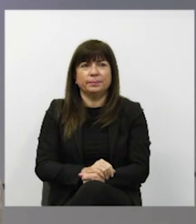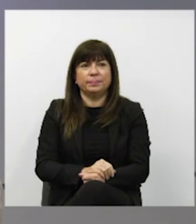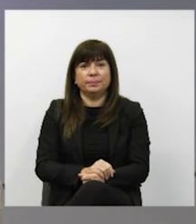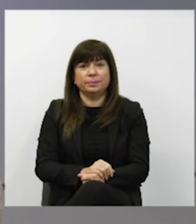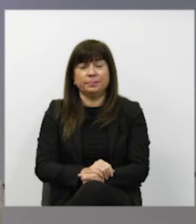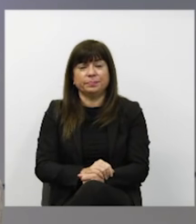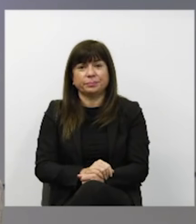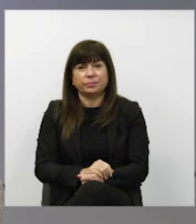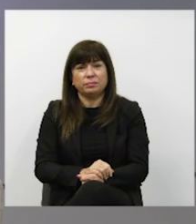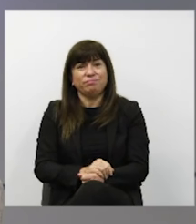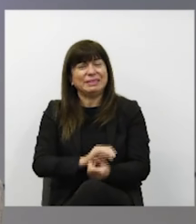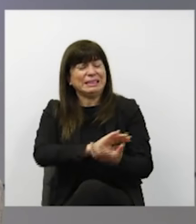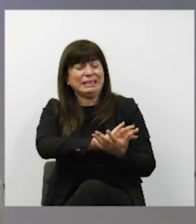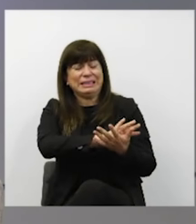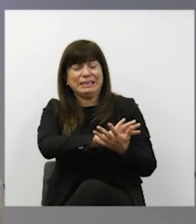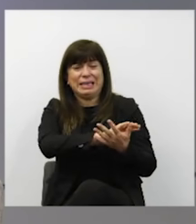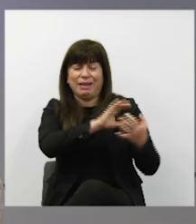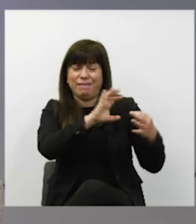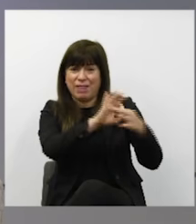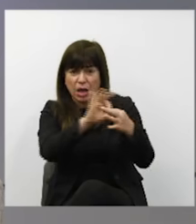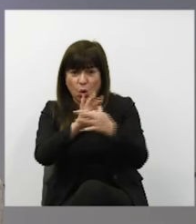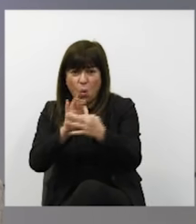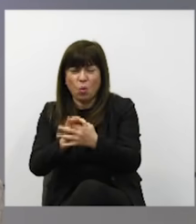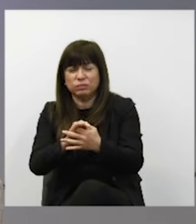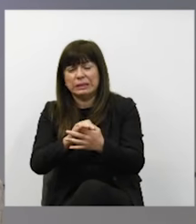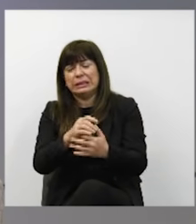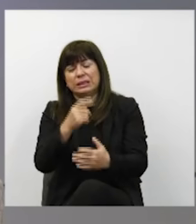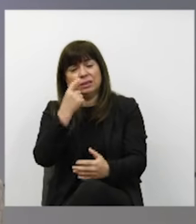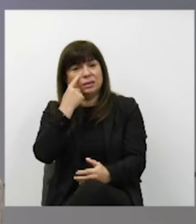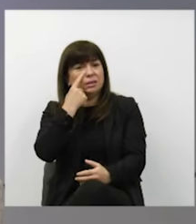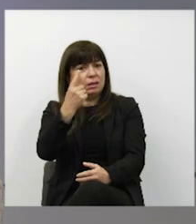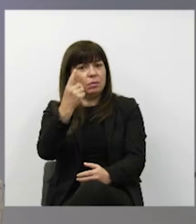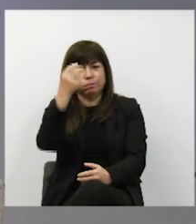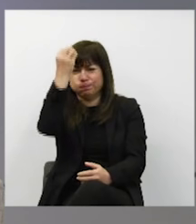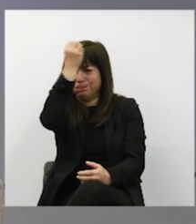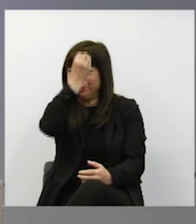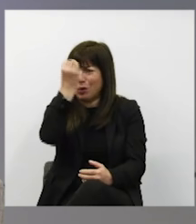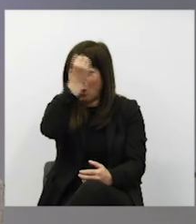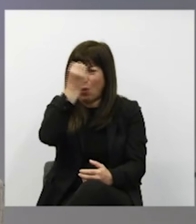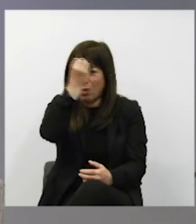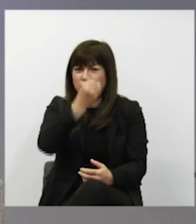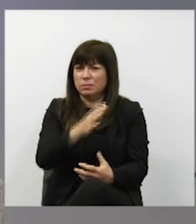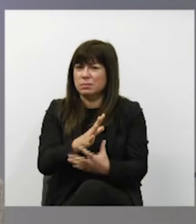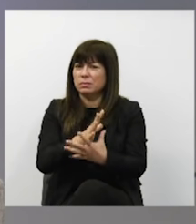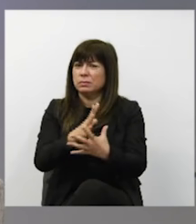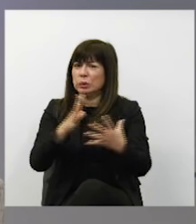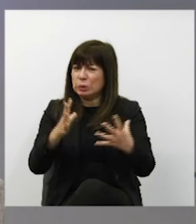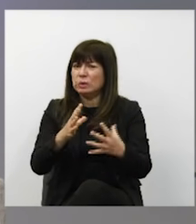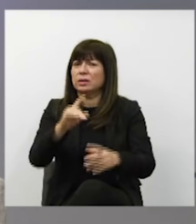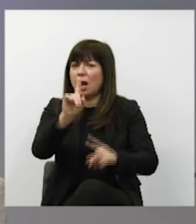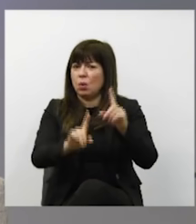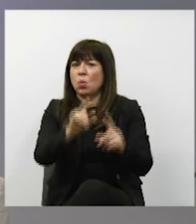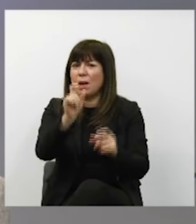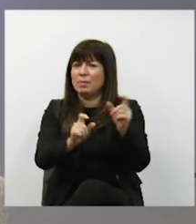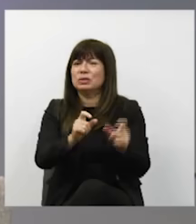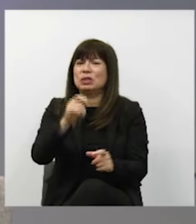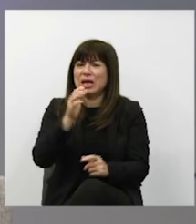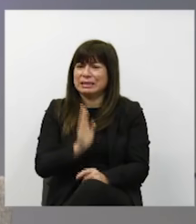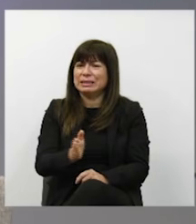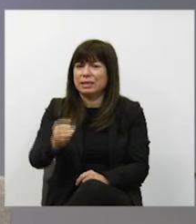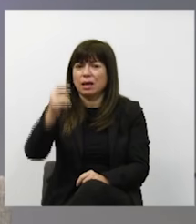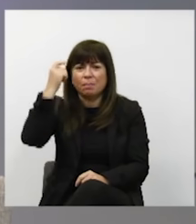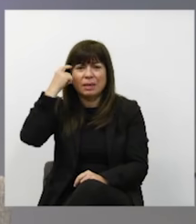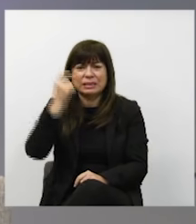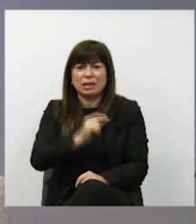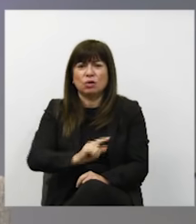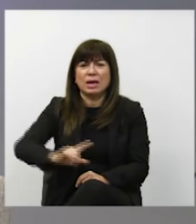Y a pesar de todo este vínculo, vemos con preocupación que algunos siguen pensando que el crecimiento es